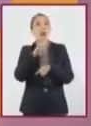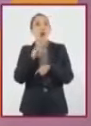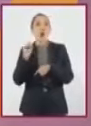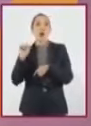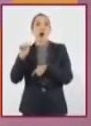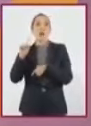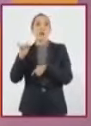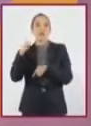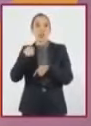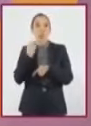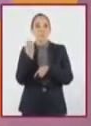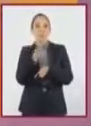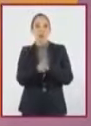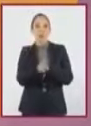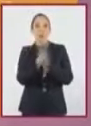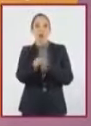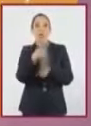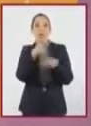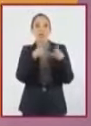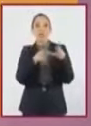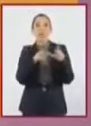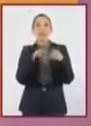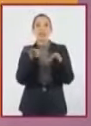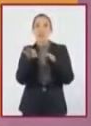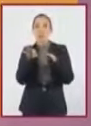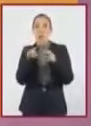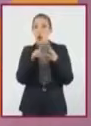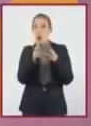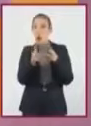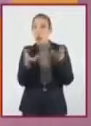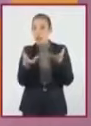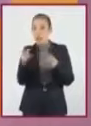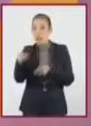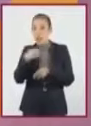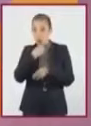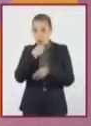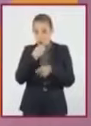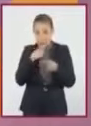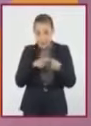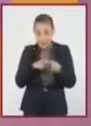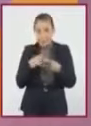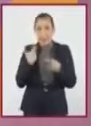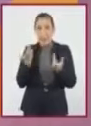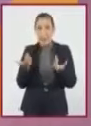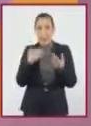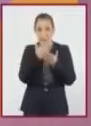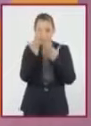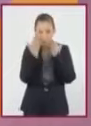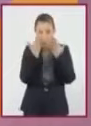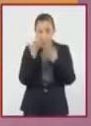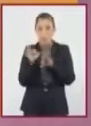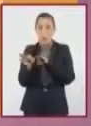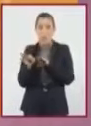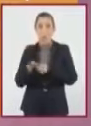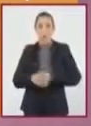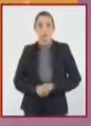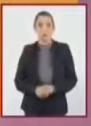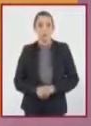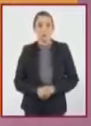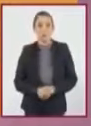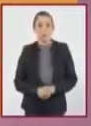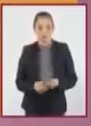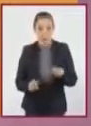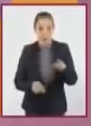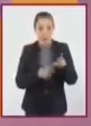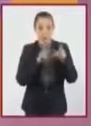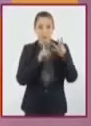abadesa y se dedicaban a 3 funciones básicas: la oración, el estudio y el trabajo. En